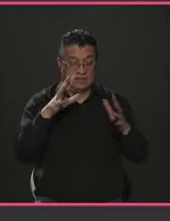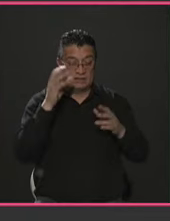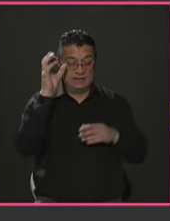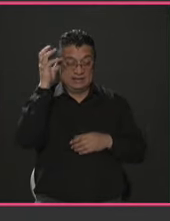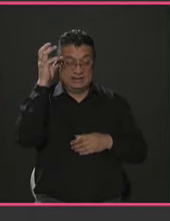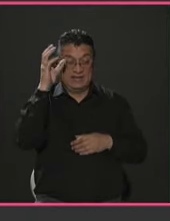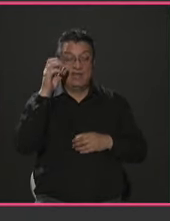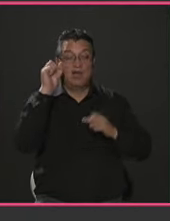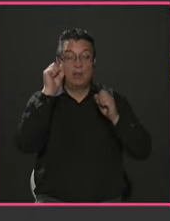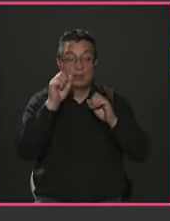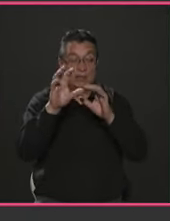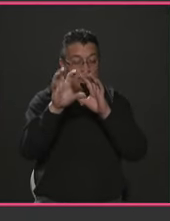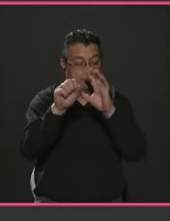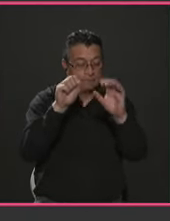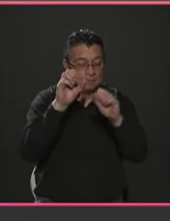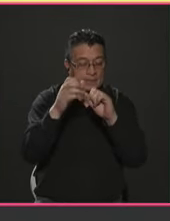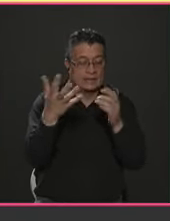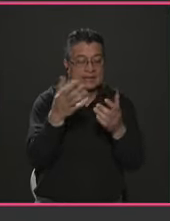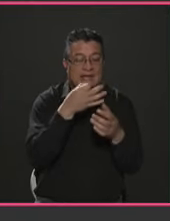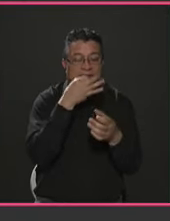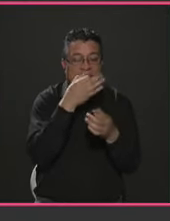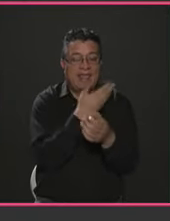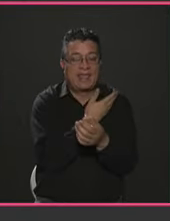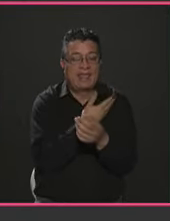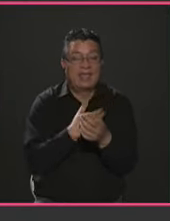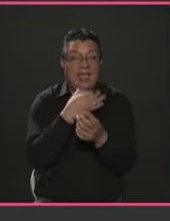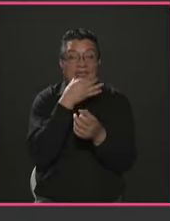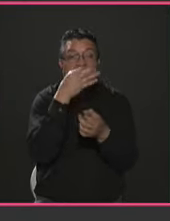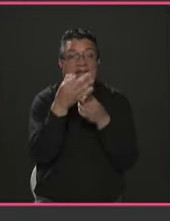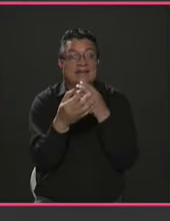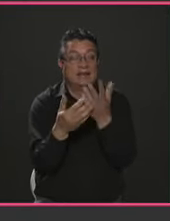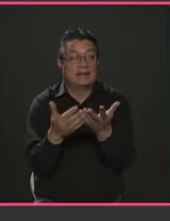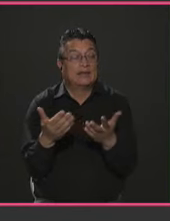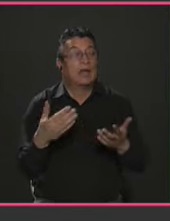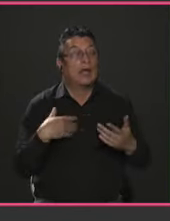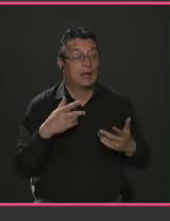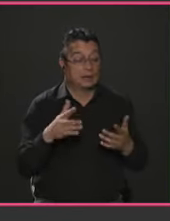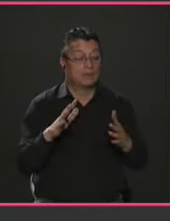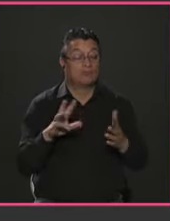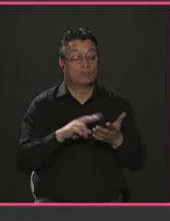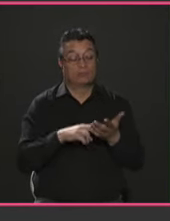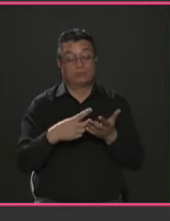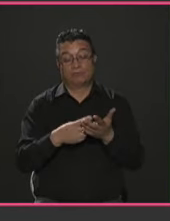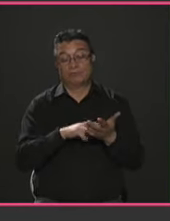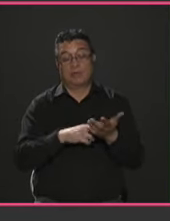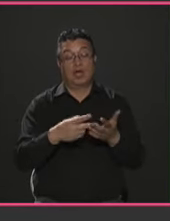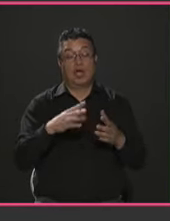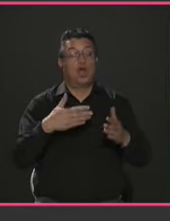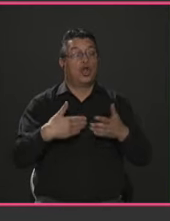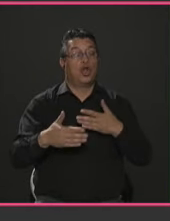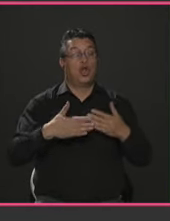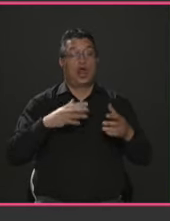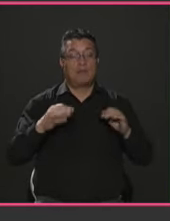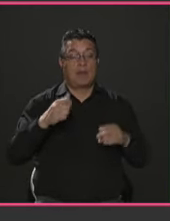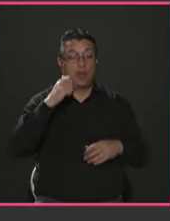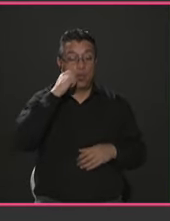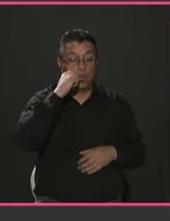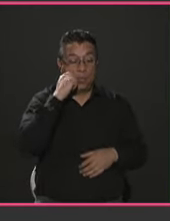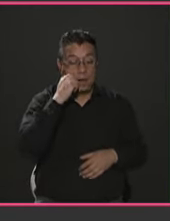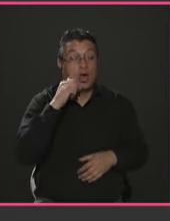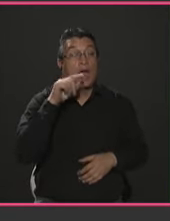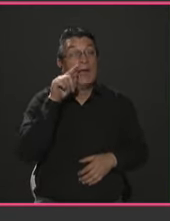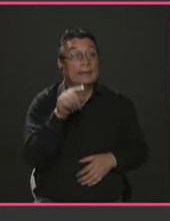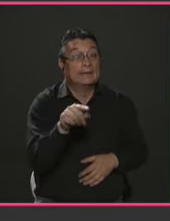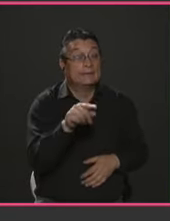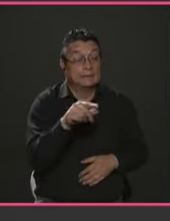a tratar de predecir qué es lo que me trato de decir porque no entiendo directamente esa ambigüedad es natural en el caso del lenguaje humano y una vez que pasa ese